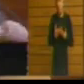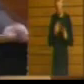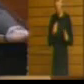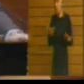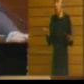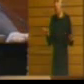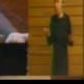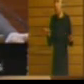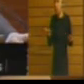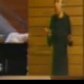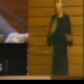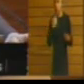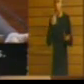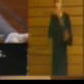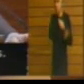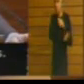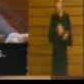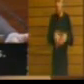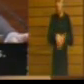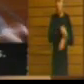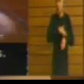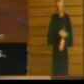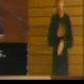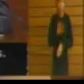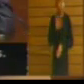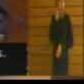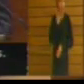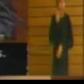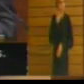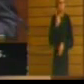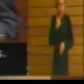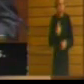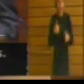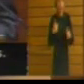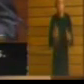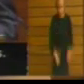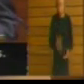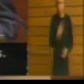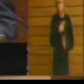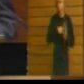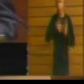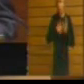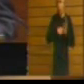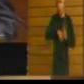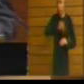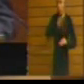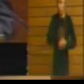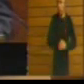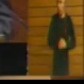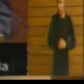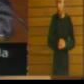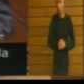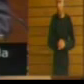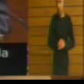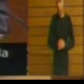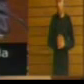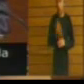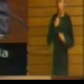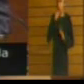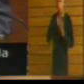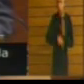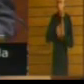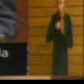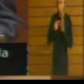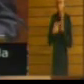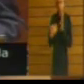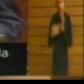señorías, exigirle al Gobierno de Navarra también que cumpla la legalidad, que toda la norma esté basada